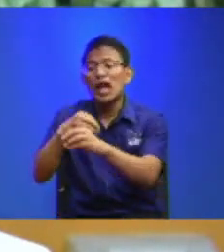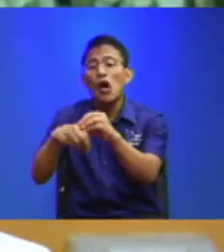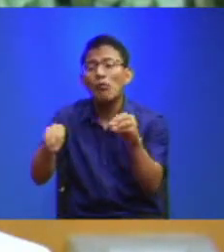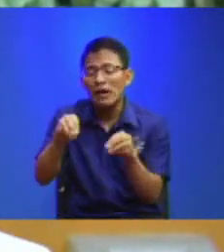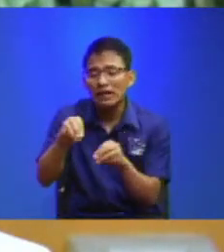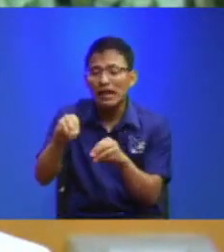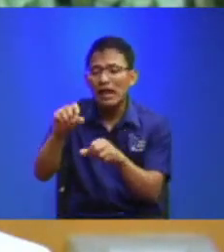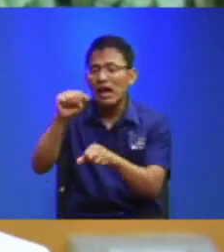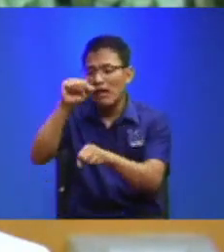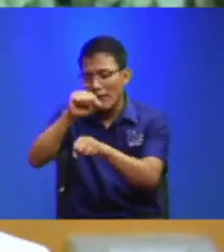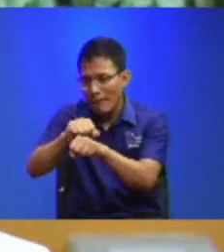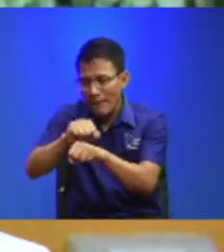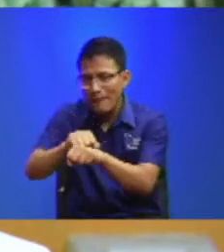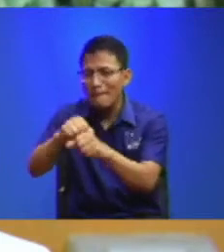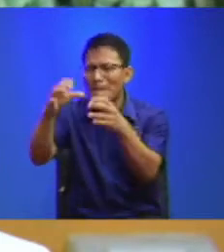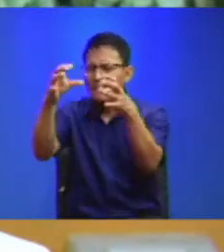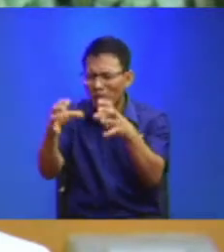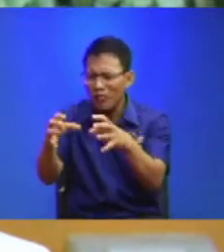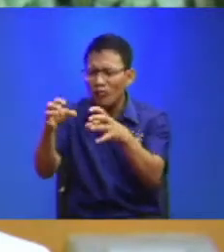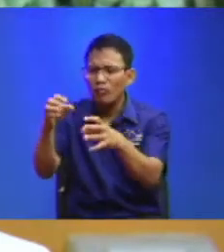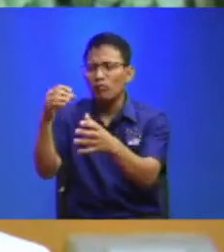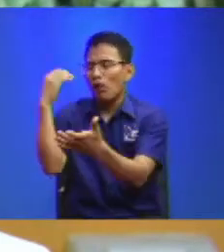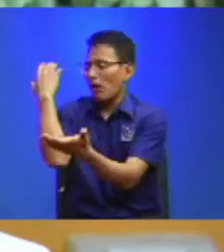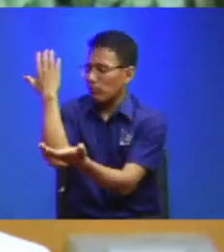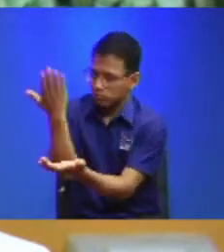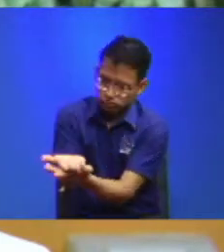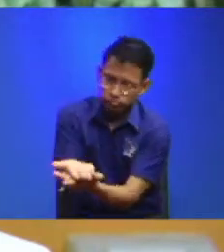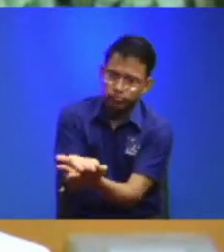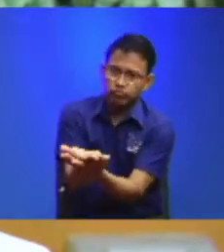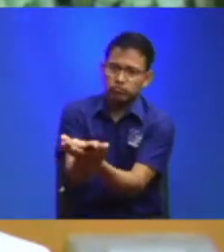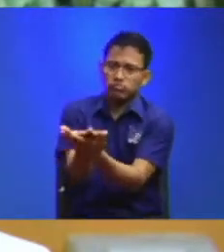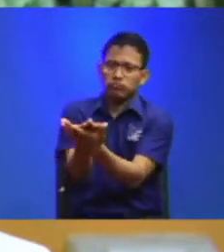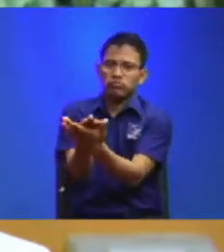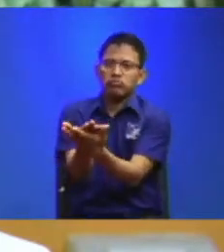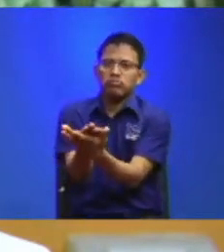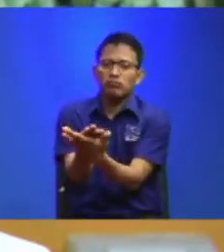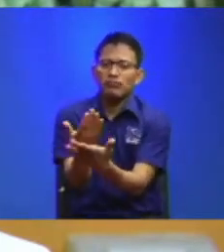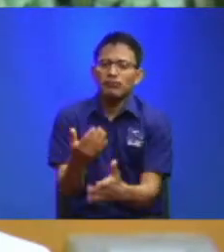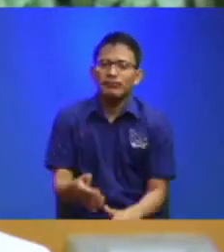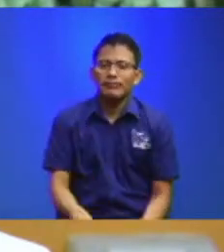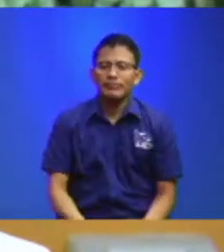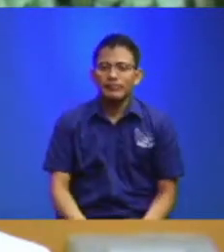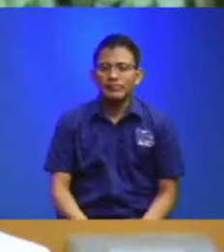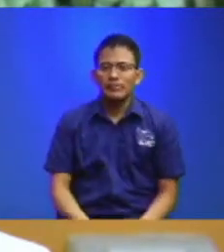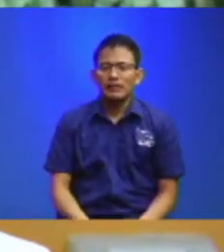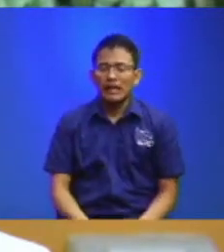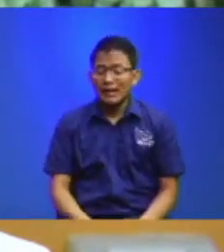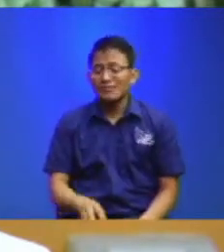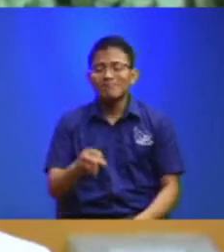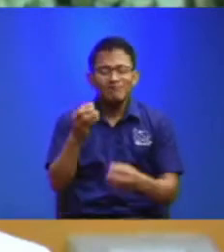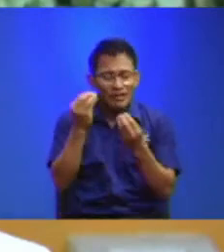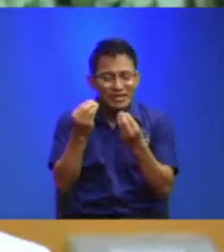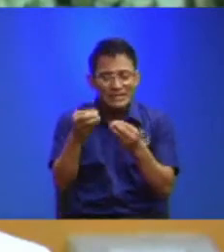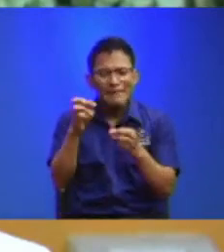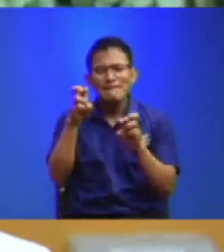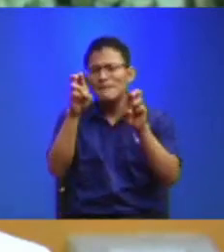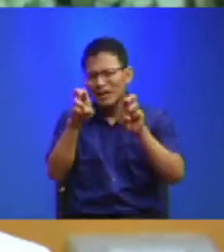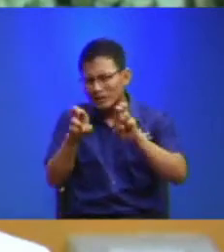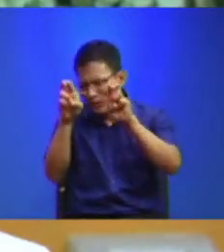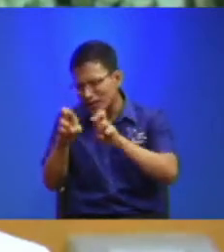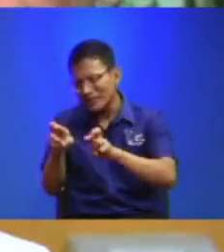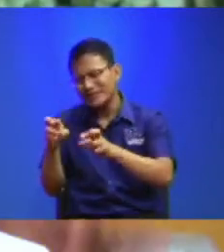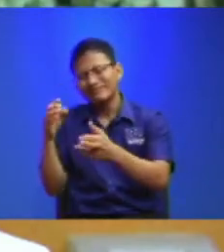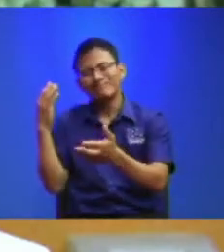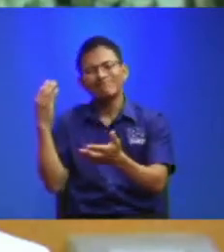a los hermanos hoy en la mañana, en donde hacia ese camino va una gran cantidad de gente que